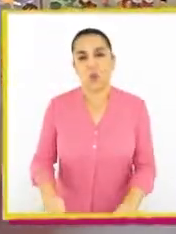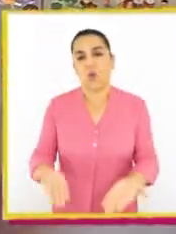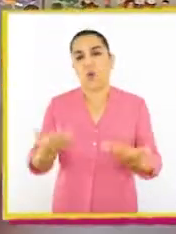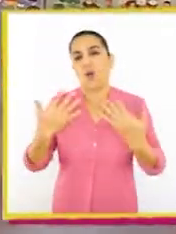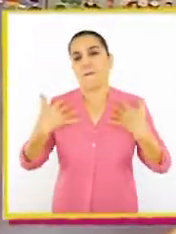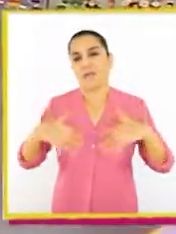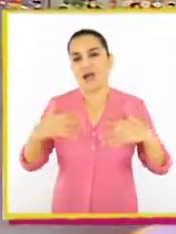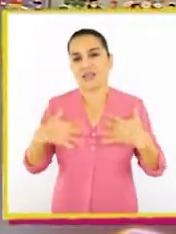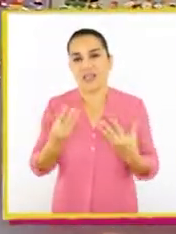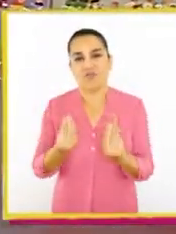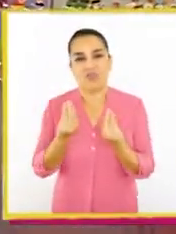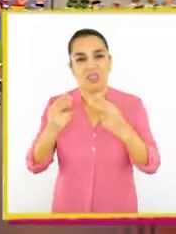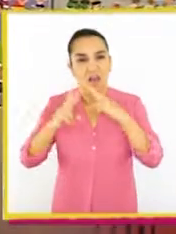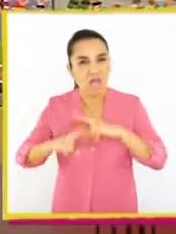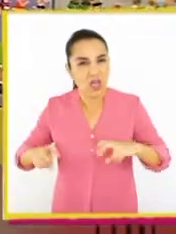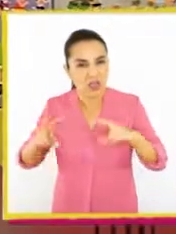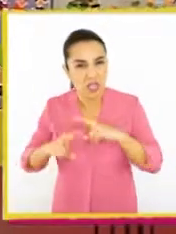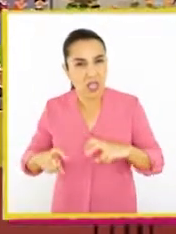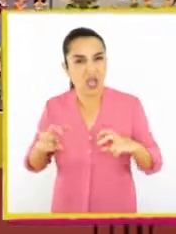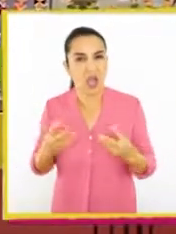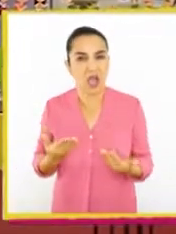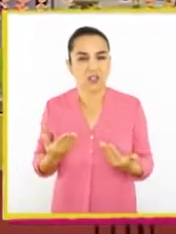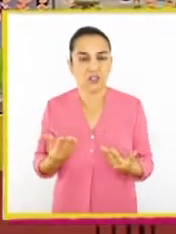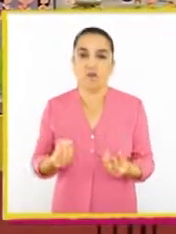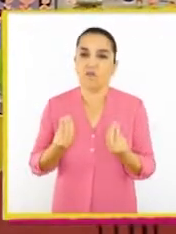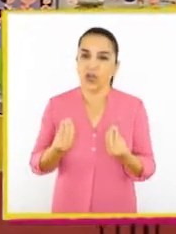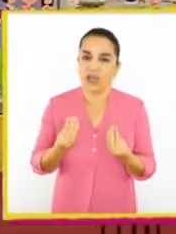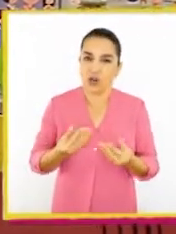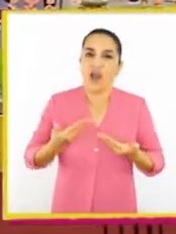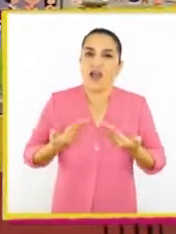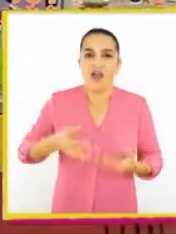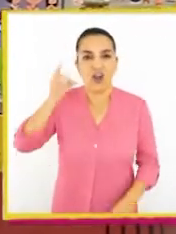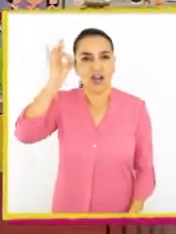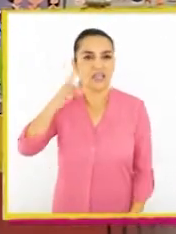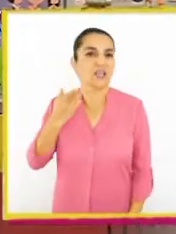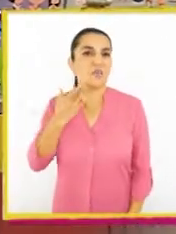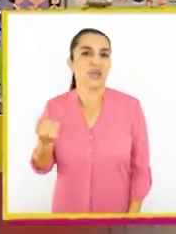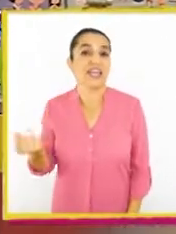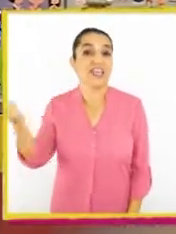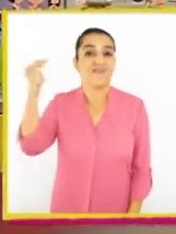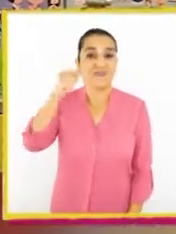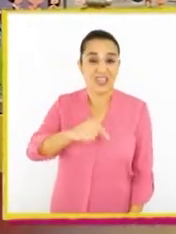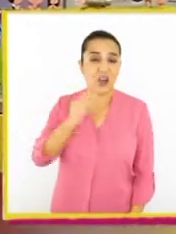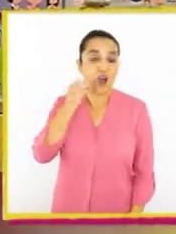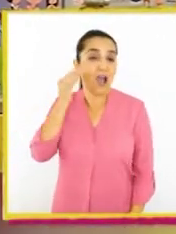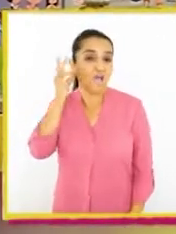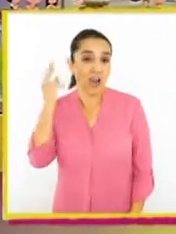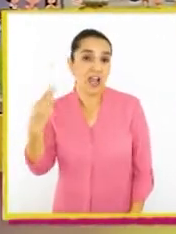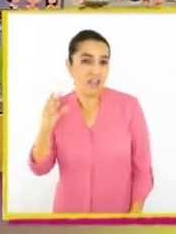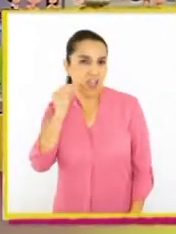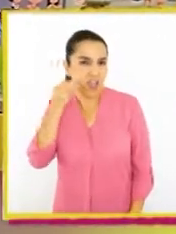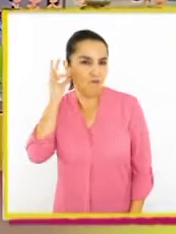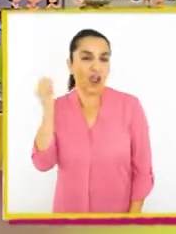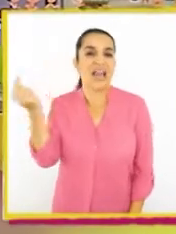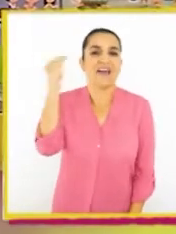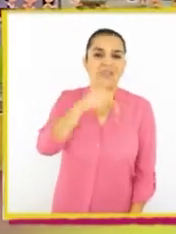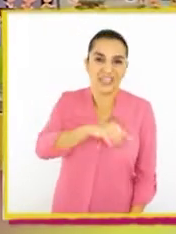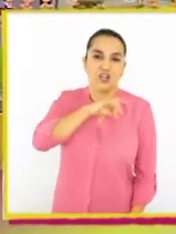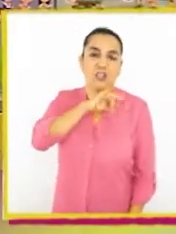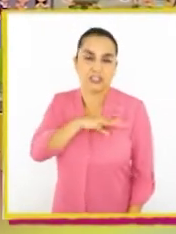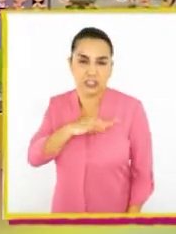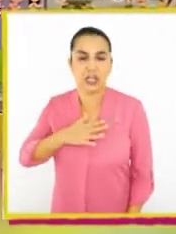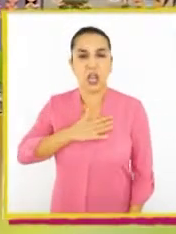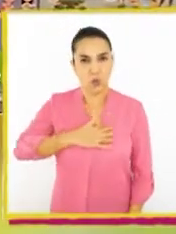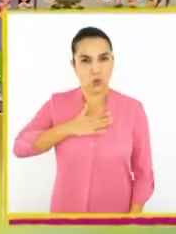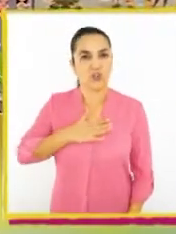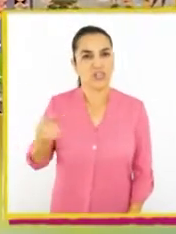te pasaste. ¡Qué buena investigación! Bueno, ahora sé por qué se vino mi bisabuela a Chile. Ella siempre decía que